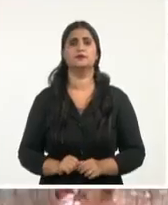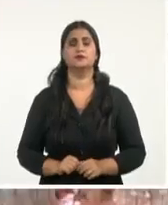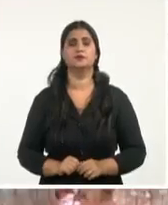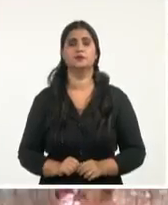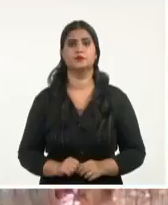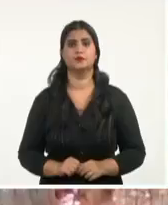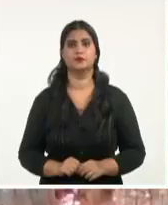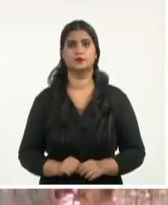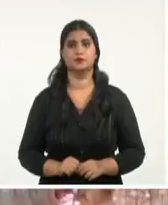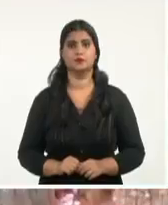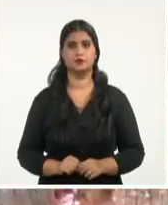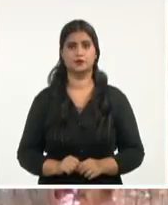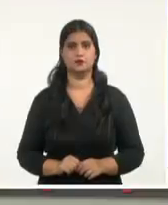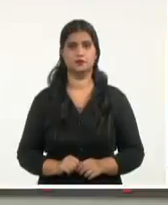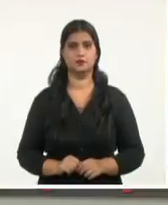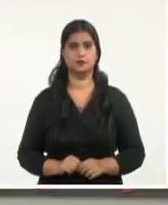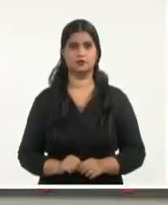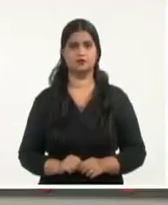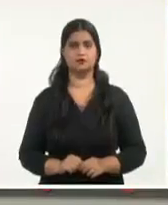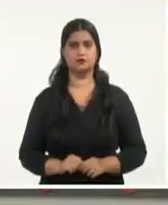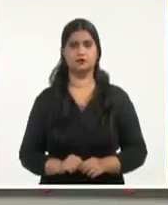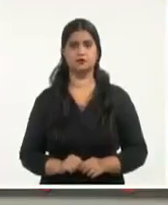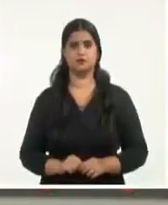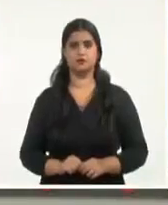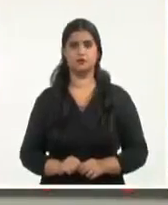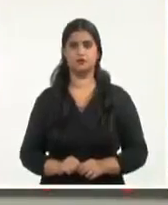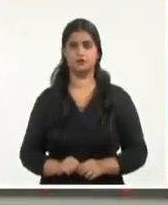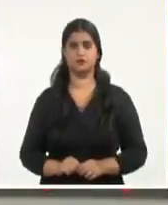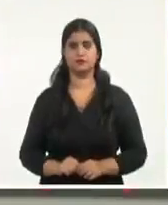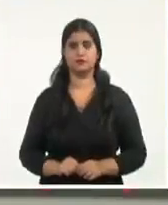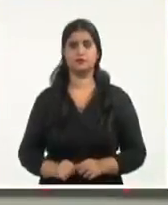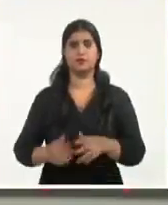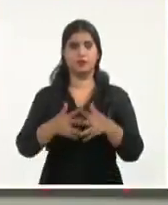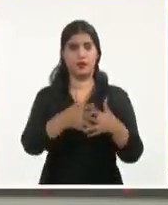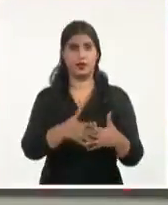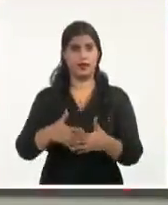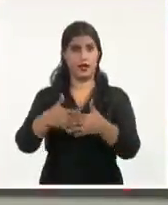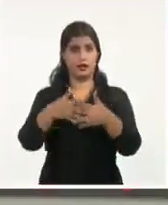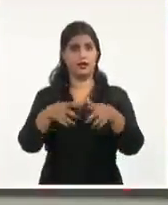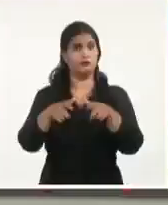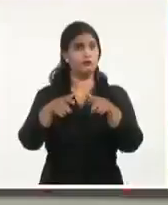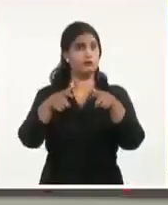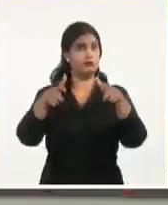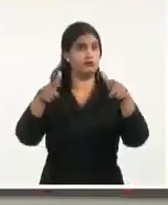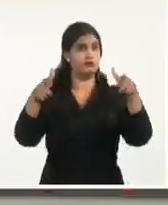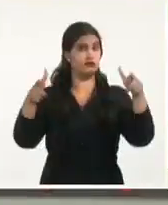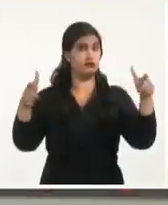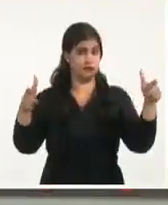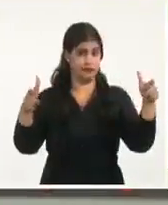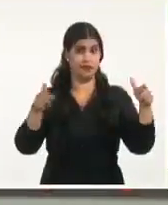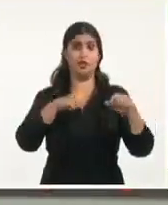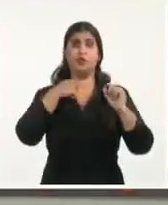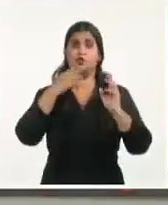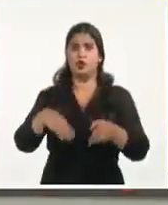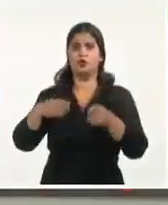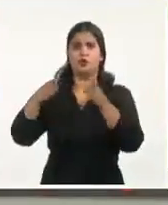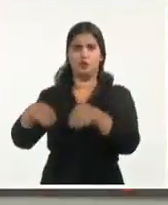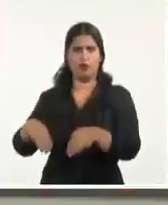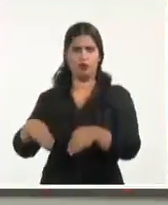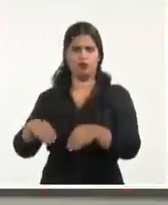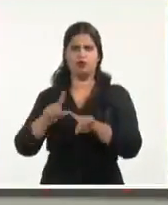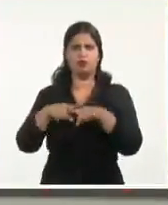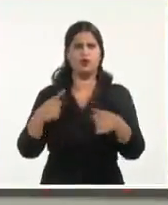comunidades étnicas. Y en Estados Unidos se reportan cientos de muertos por una ola de calor que llegó hasta los 47 grados